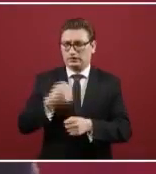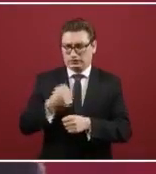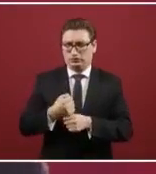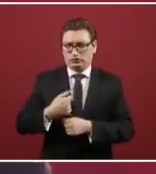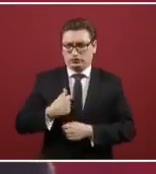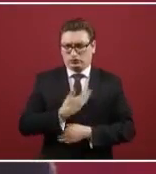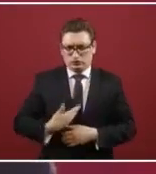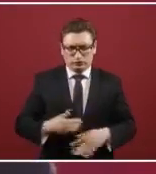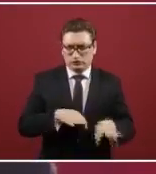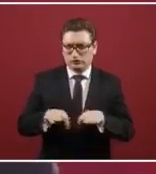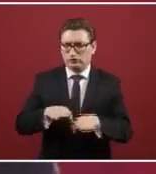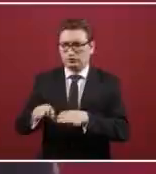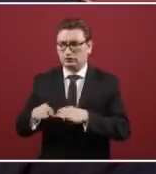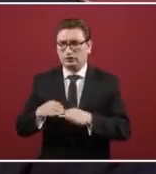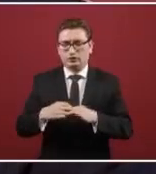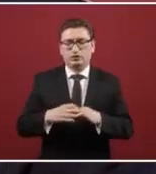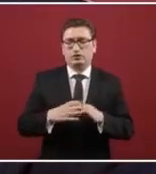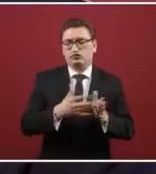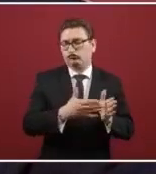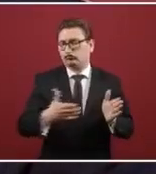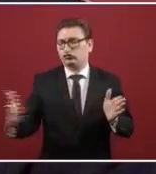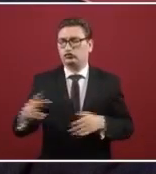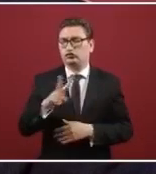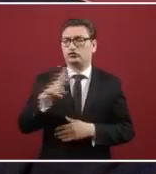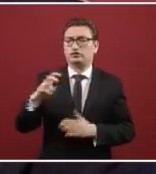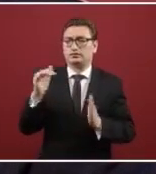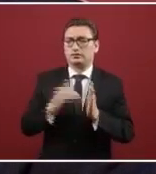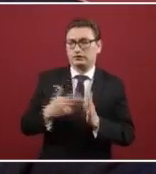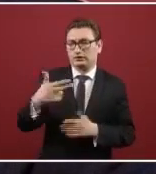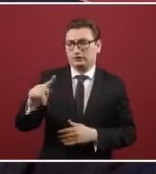de 200.000 hectáreas de café.